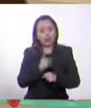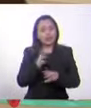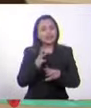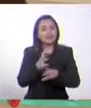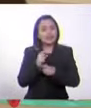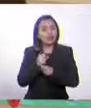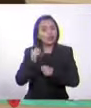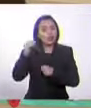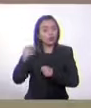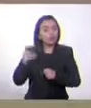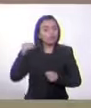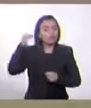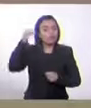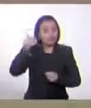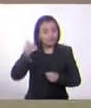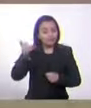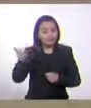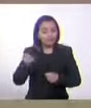la presto.